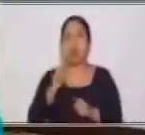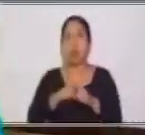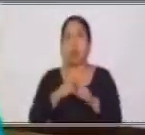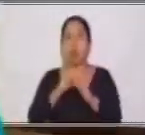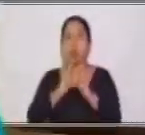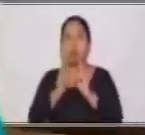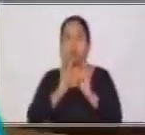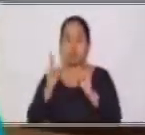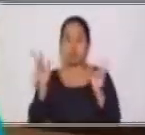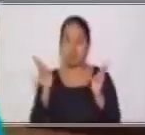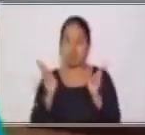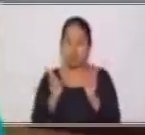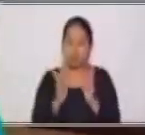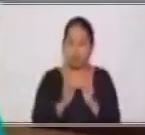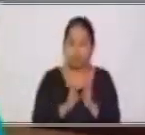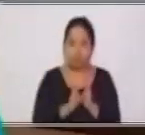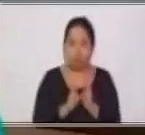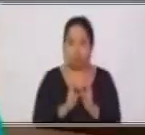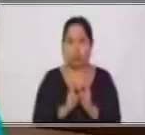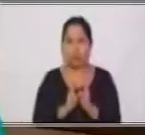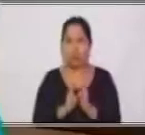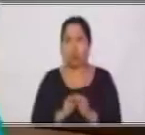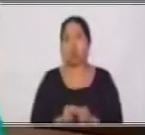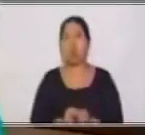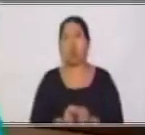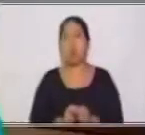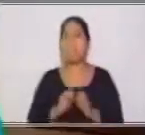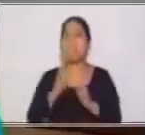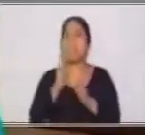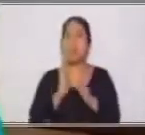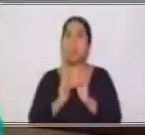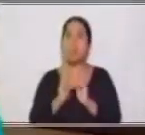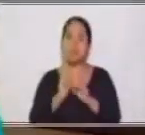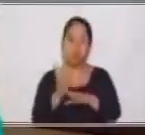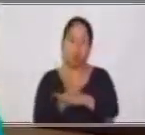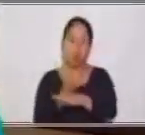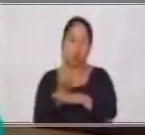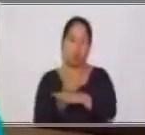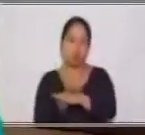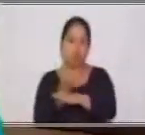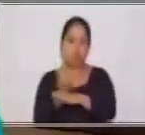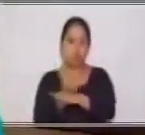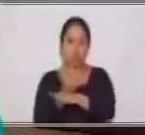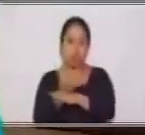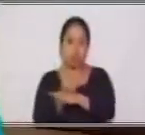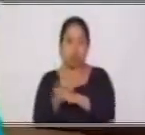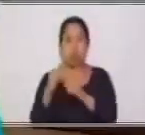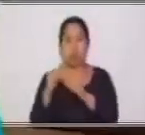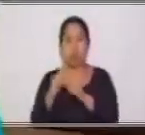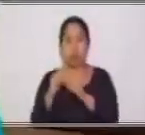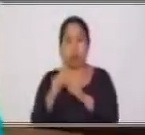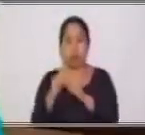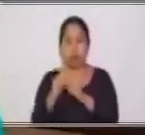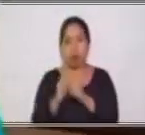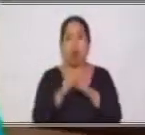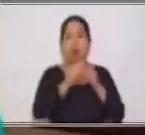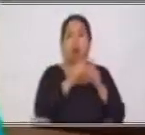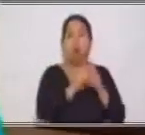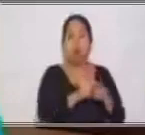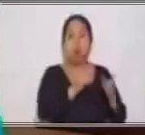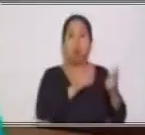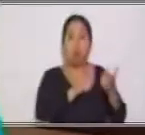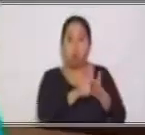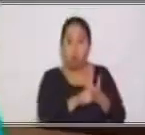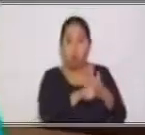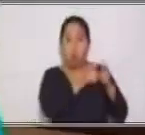reducción, es decir, que vamos a utilizar una palabra conservando el orden. Esta es una forma